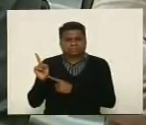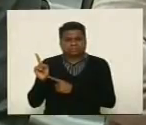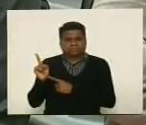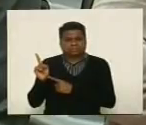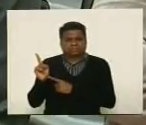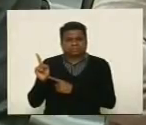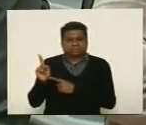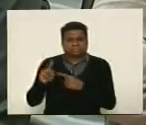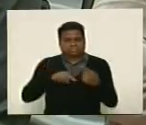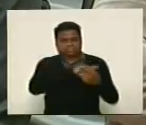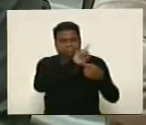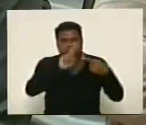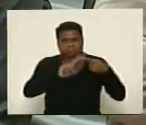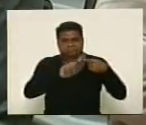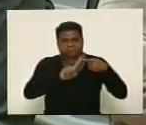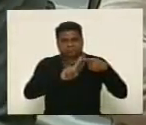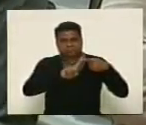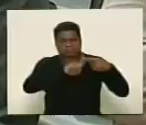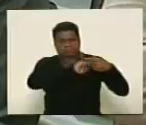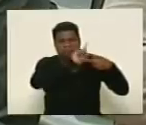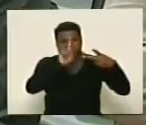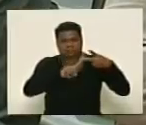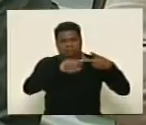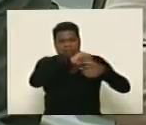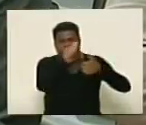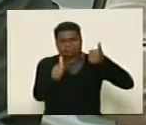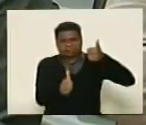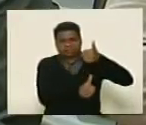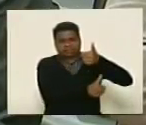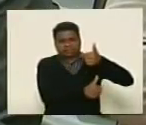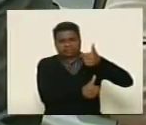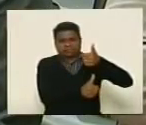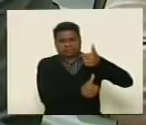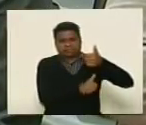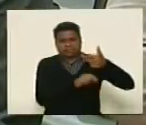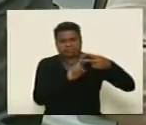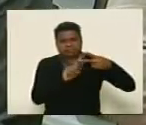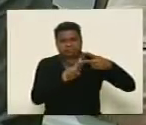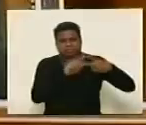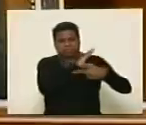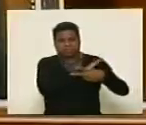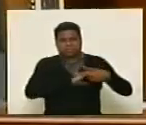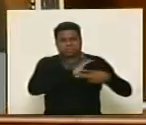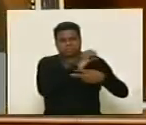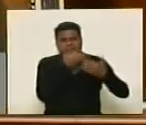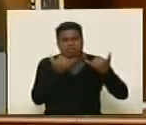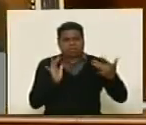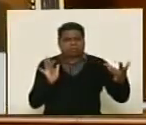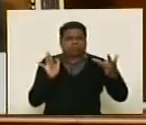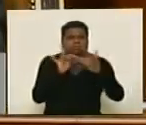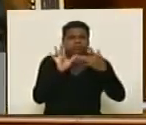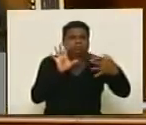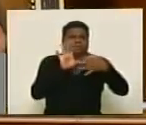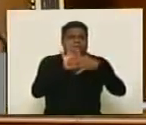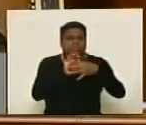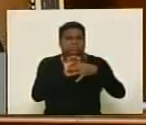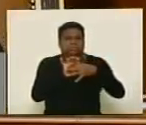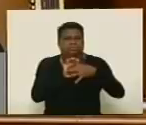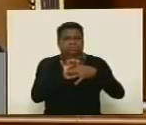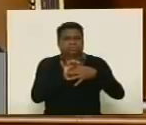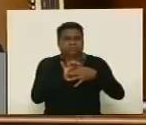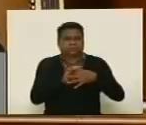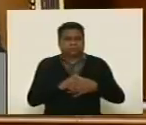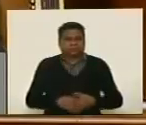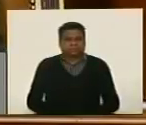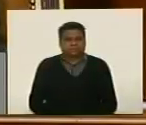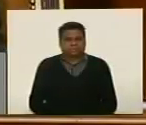Elvis Amoroso como presidente, Pedro Carreño como vicepresidente de la comisión que estamos designando hoy de enlace con el Poder Público Nacional, para que quede